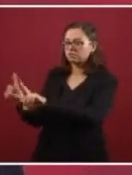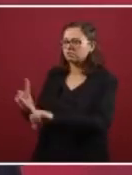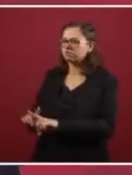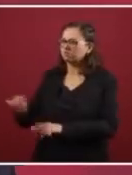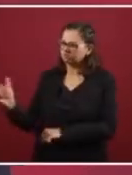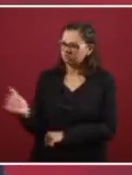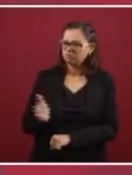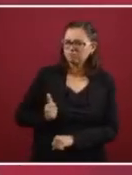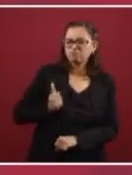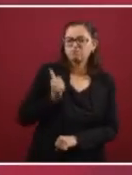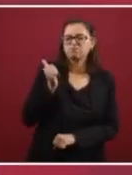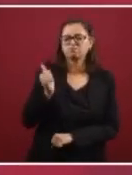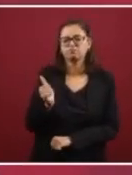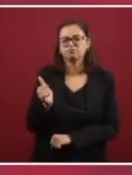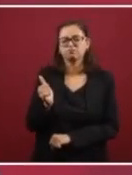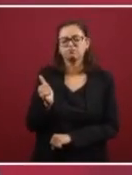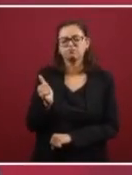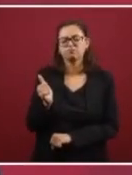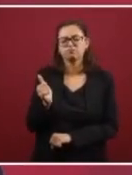para